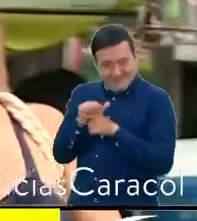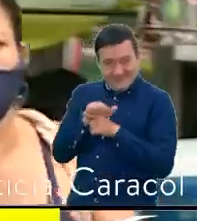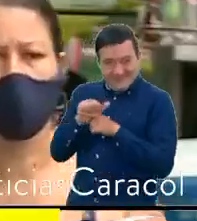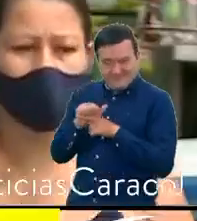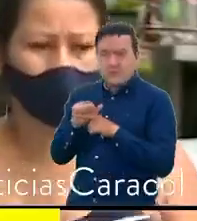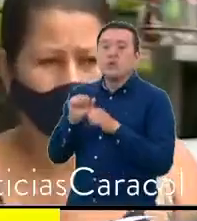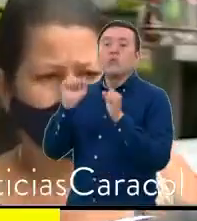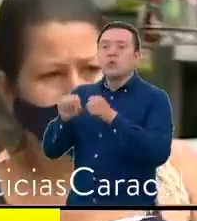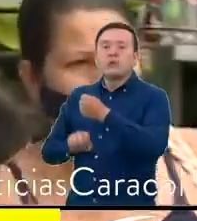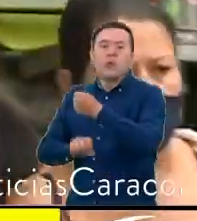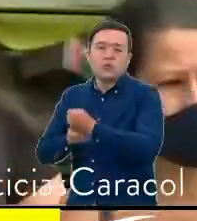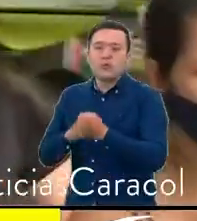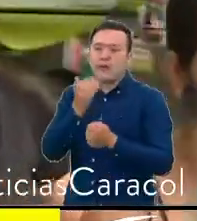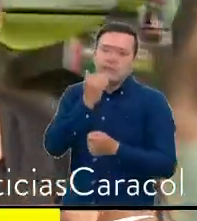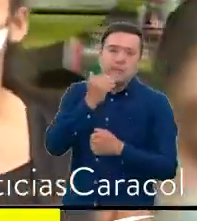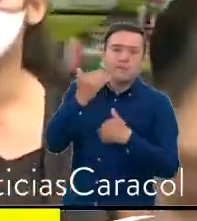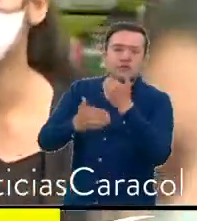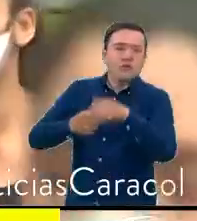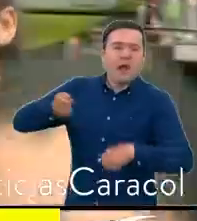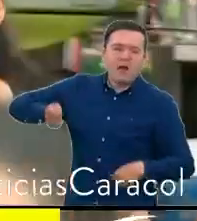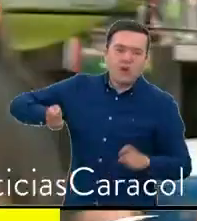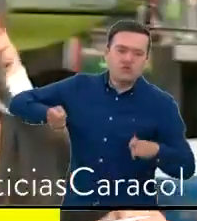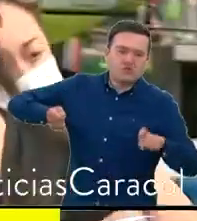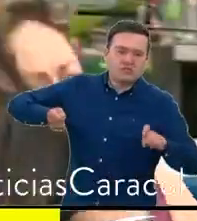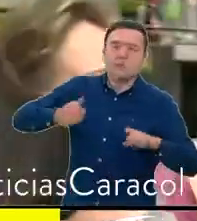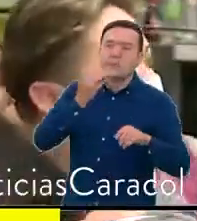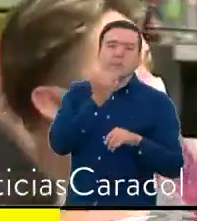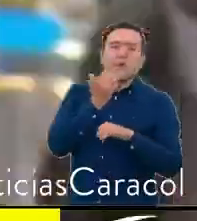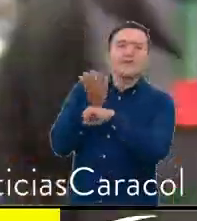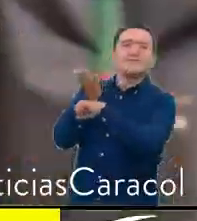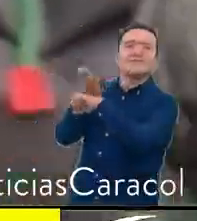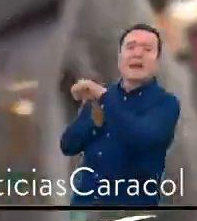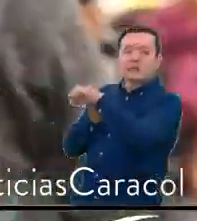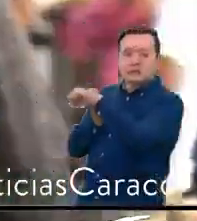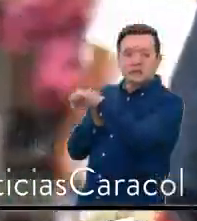no requieren de abogados, como la elaboración de derechos de petición y las acciones de tutela.